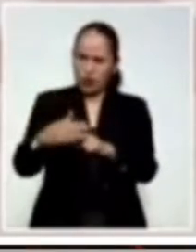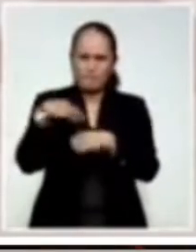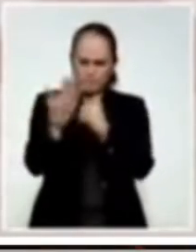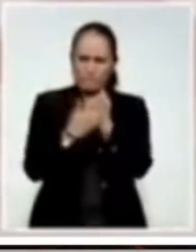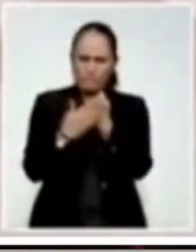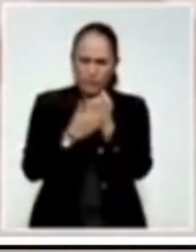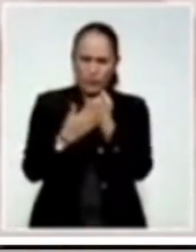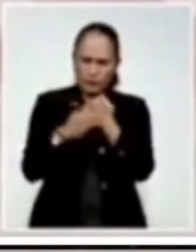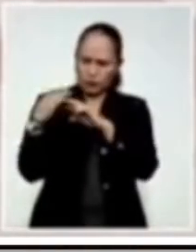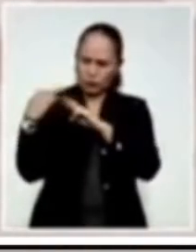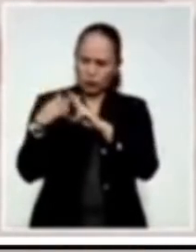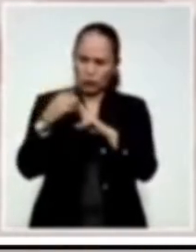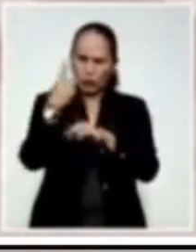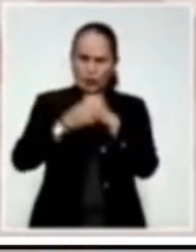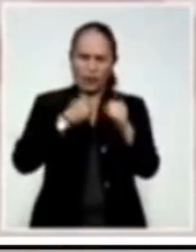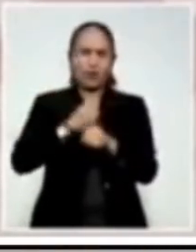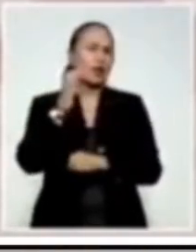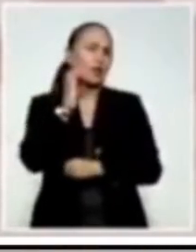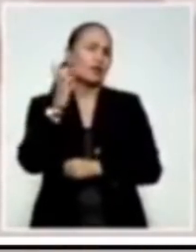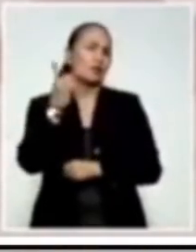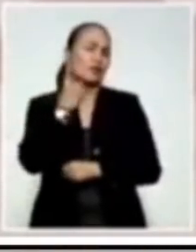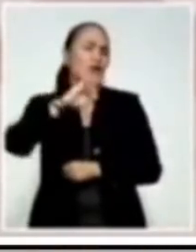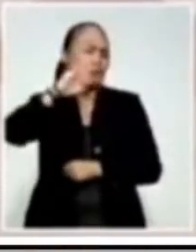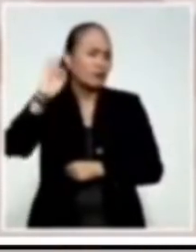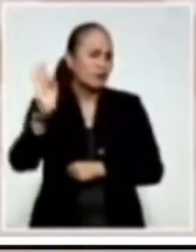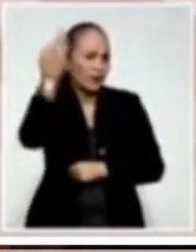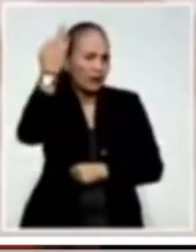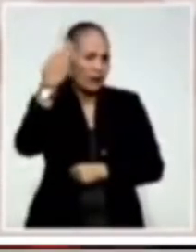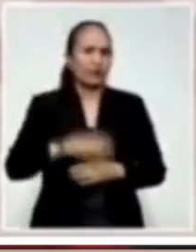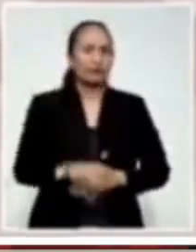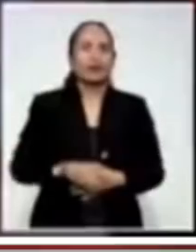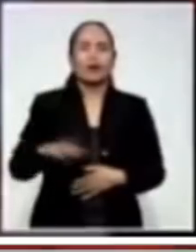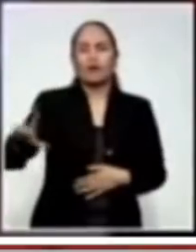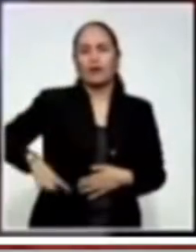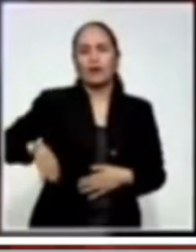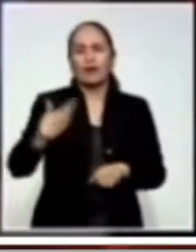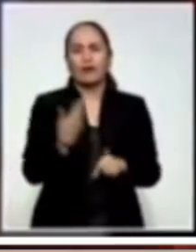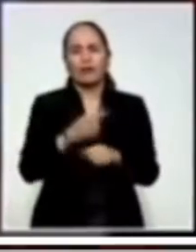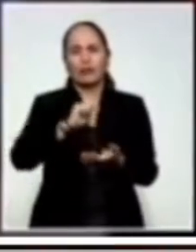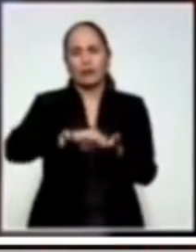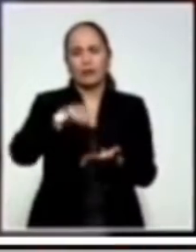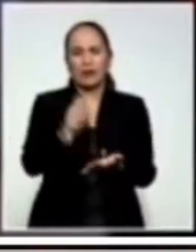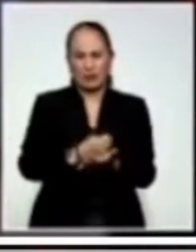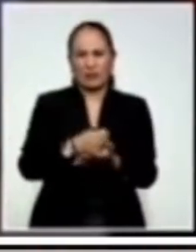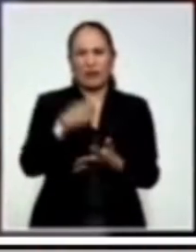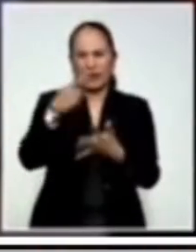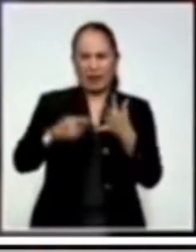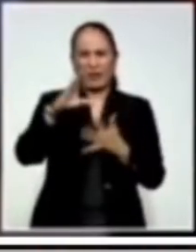año, digamos, de que la Cámara de Diputados Federal aprobó el desafuero en contra del gobernador de Tamaulipas, Francisco García Cabeza de